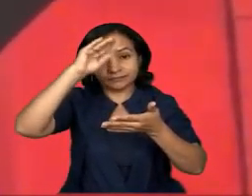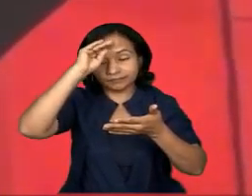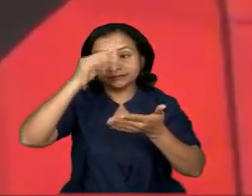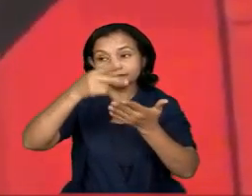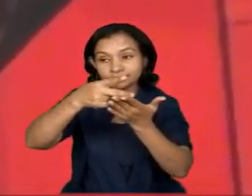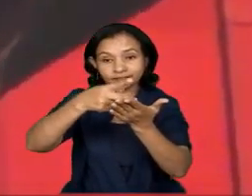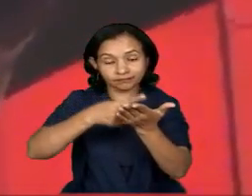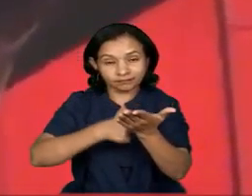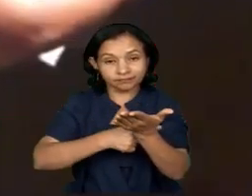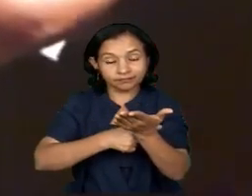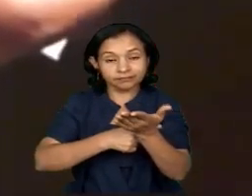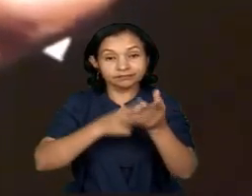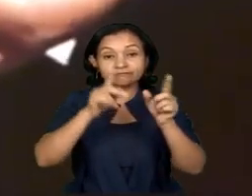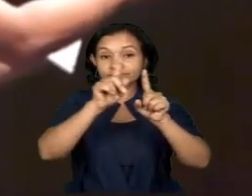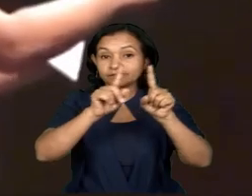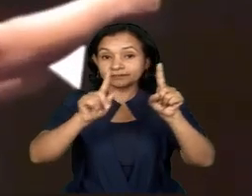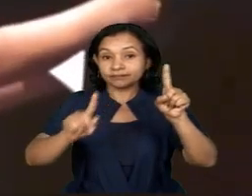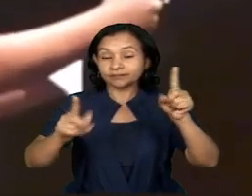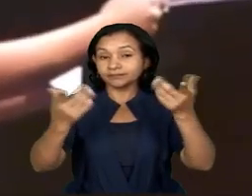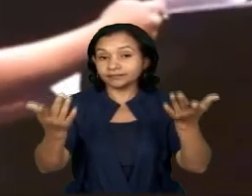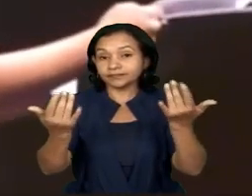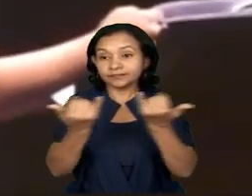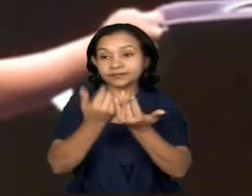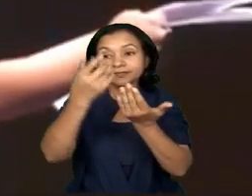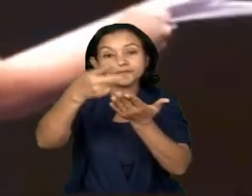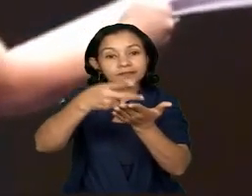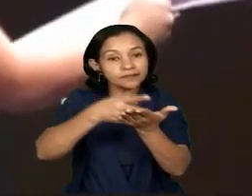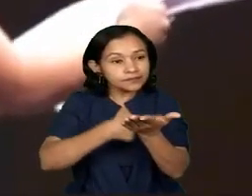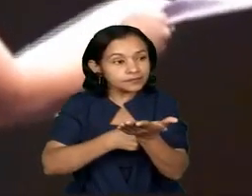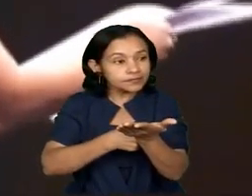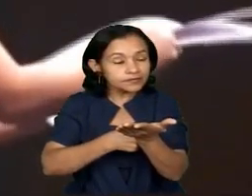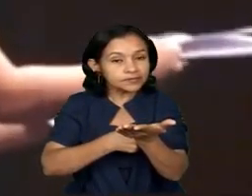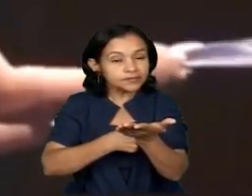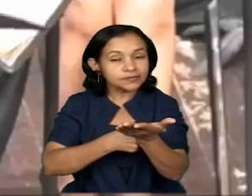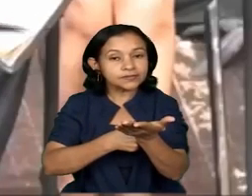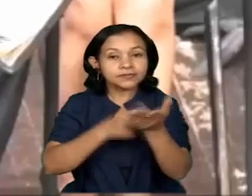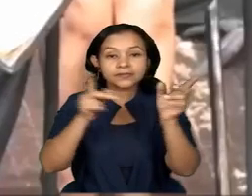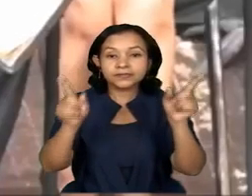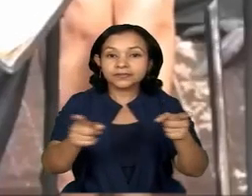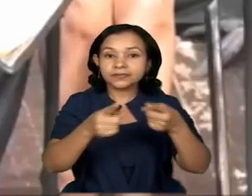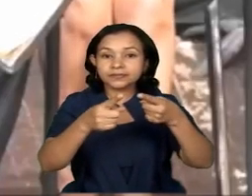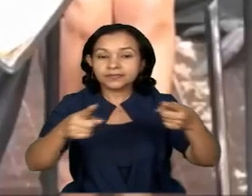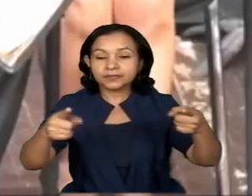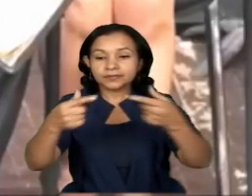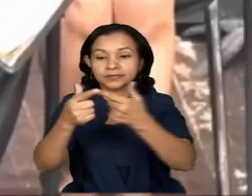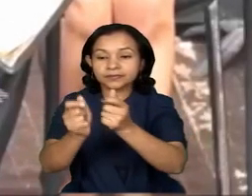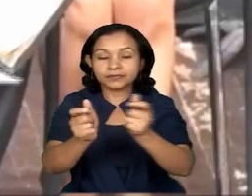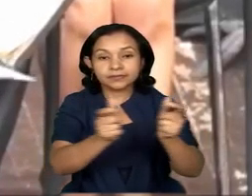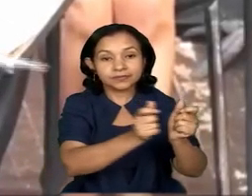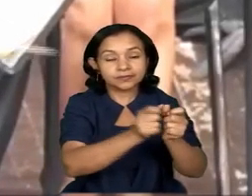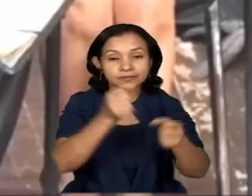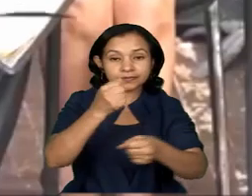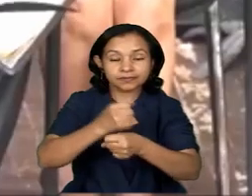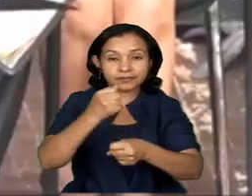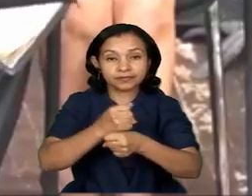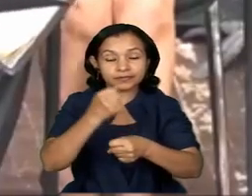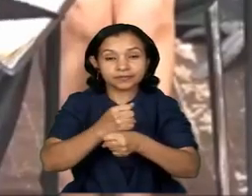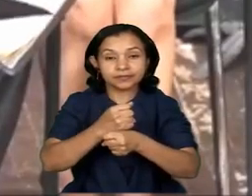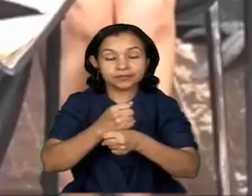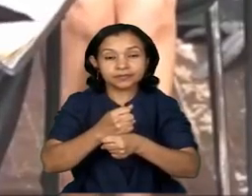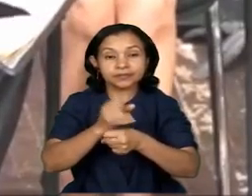proyecto. A ese nivel de... El proyecto es que la orquesta sinfónica, los grupos de teatro que están trabajando con el profesor